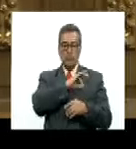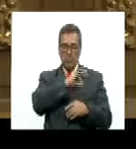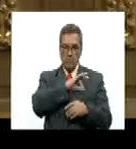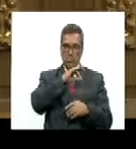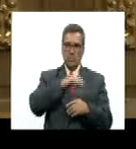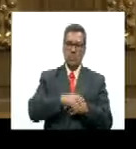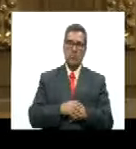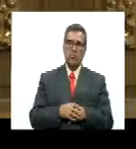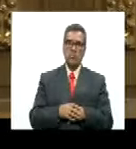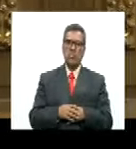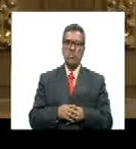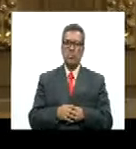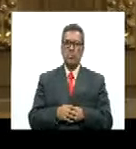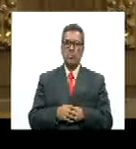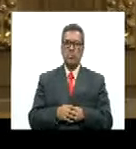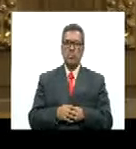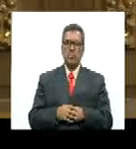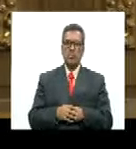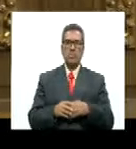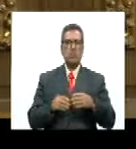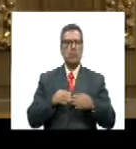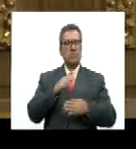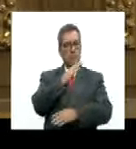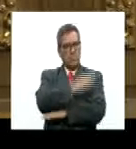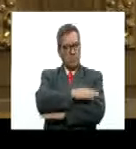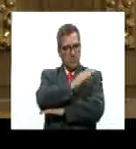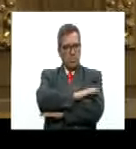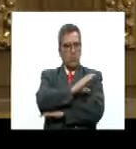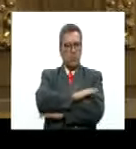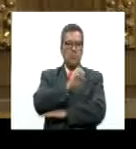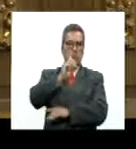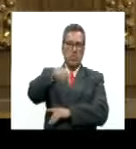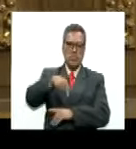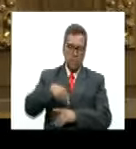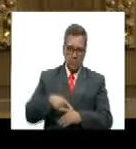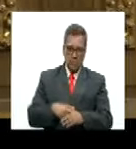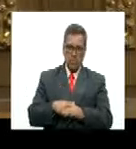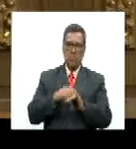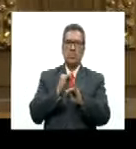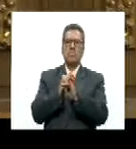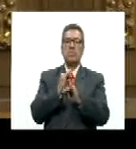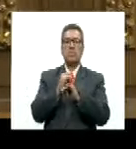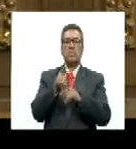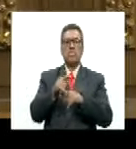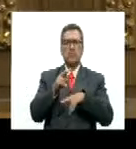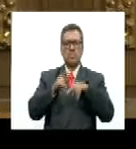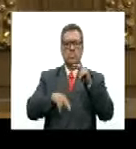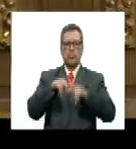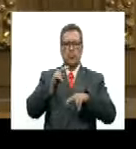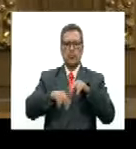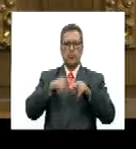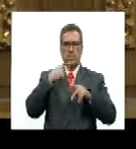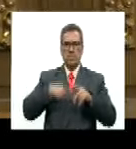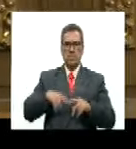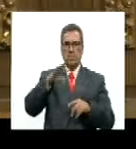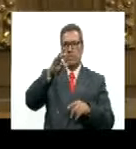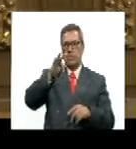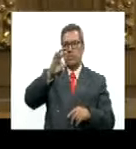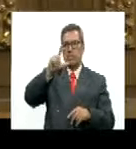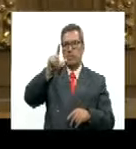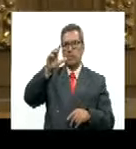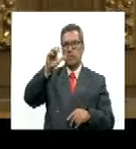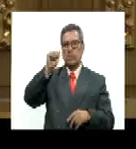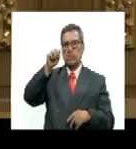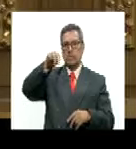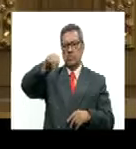sociológicos, como de actitud y de algoritmo, y armé a este personaje que es Javi Flama.